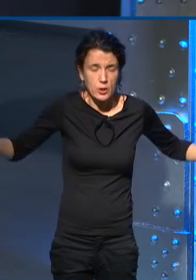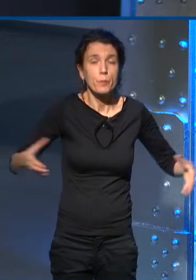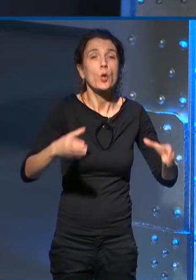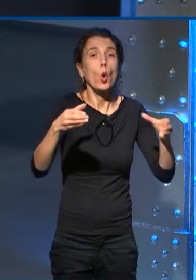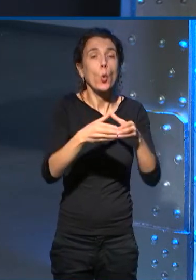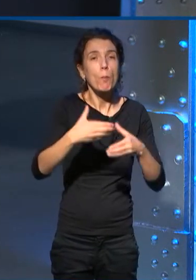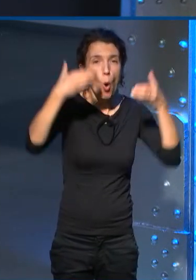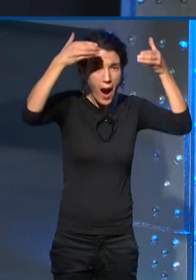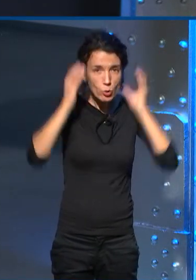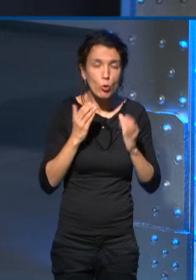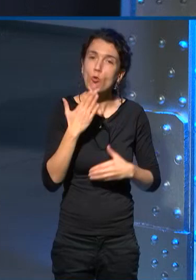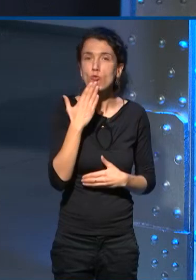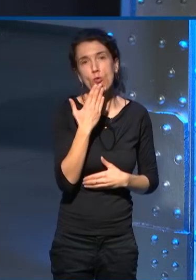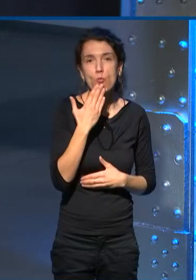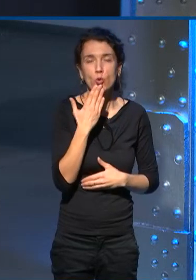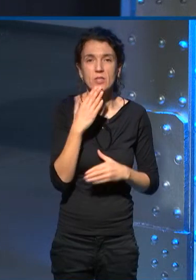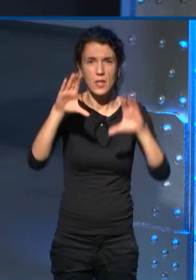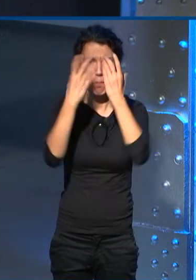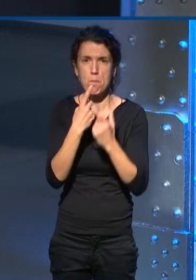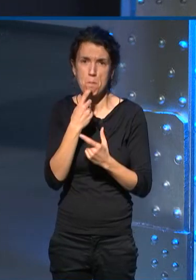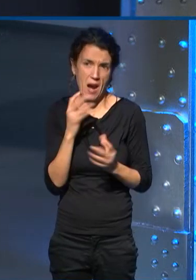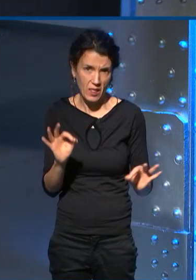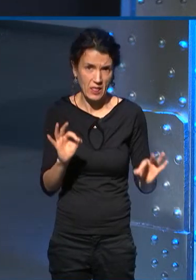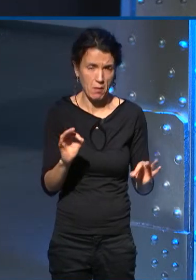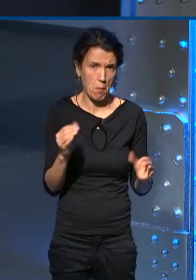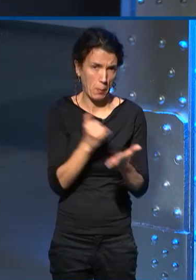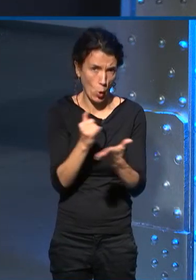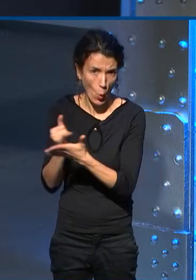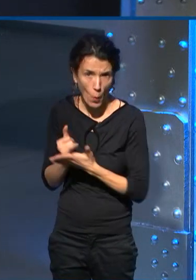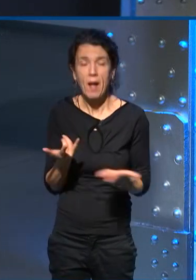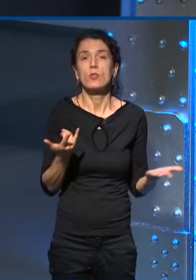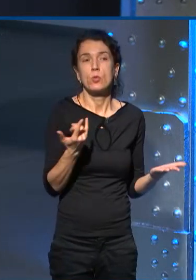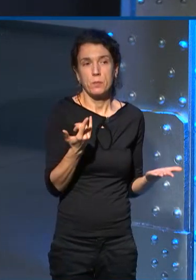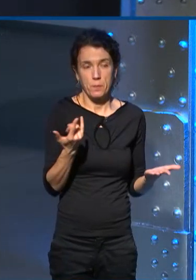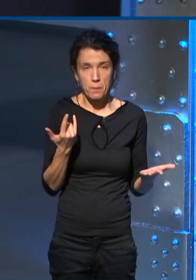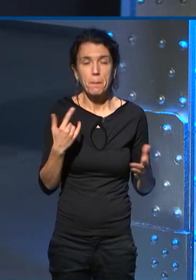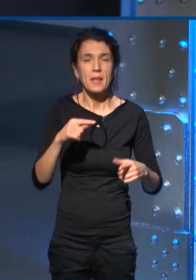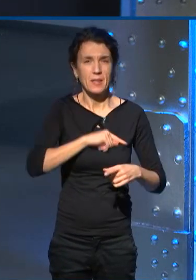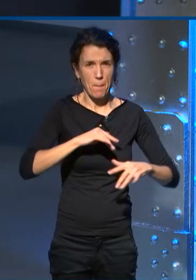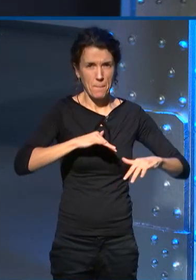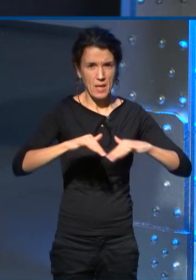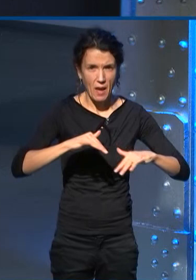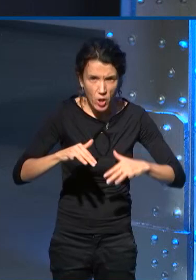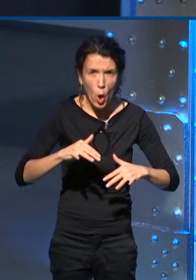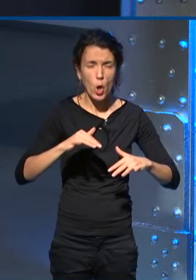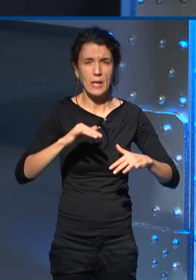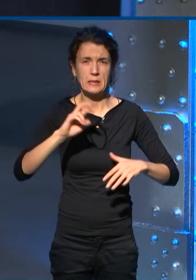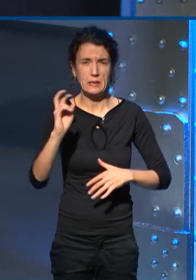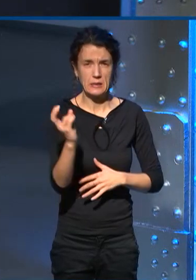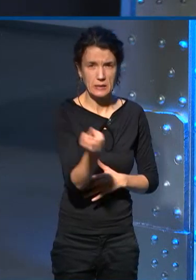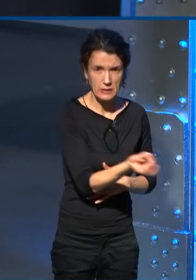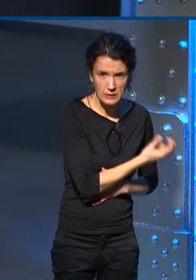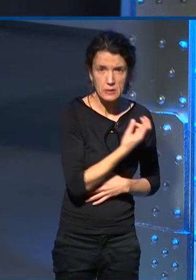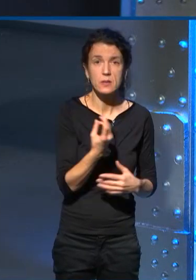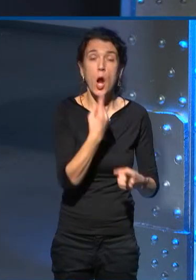astronautas como si estuvieran yendo a Marte. Lo único que cuando se metieron ahí dentro, pues no sentían las vibraciones, etcétera, etcétera, ¿no?